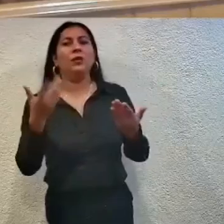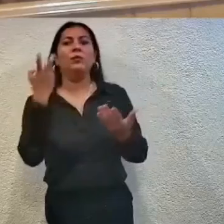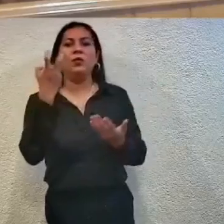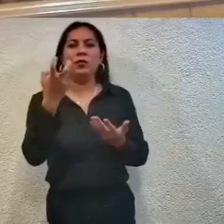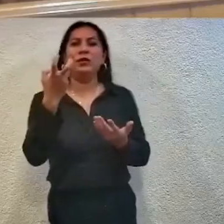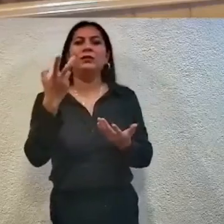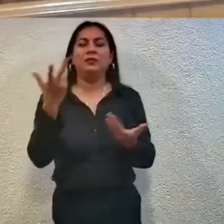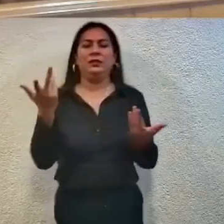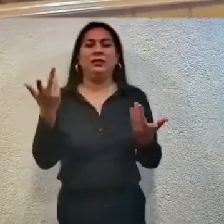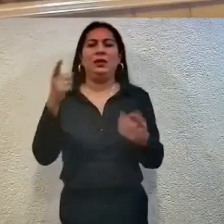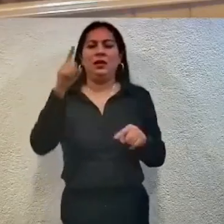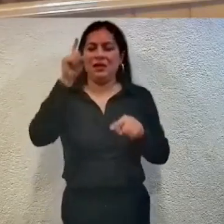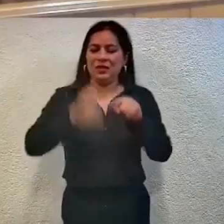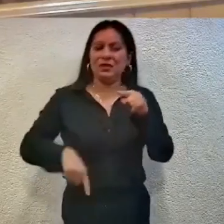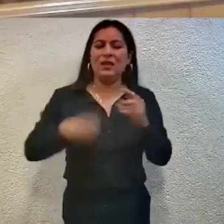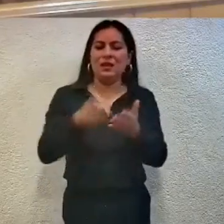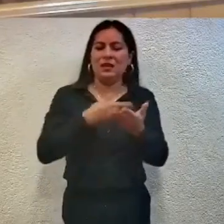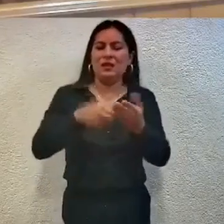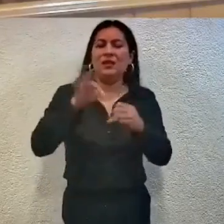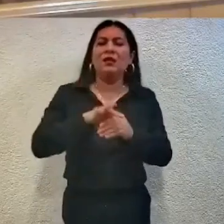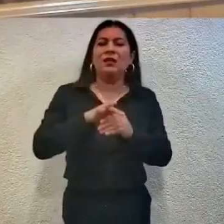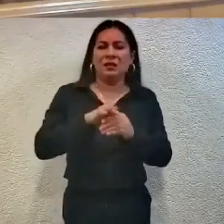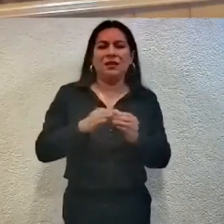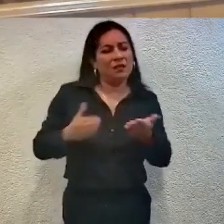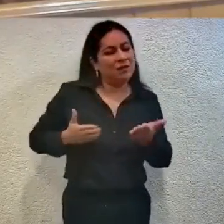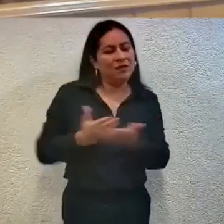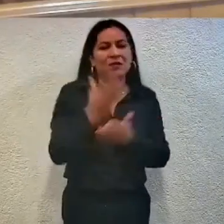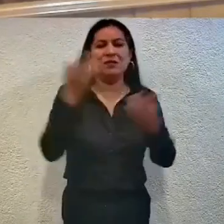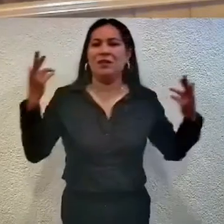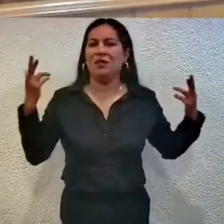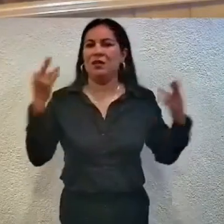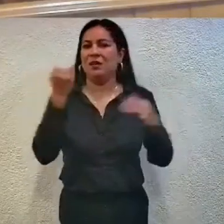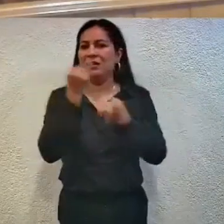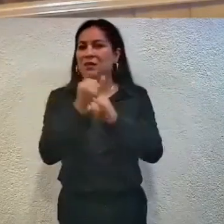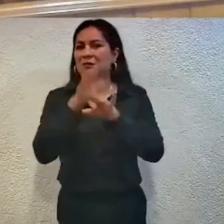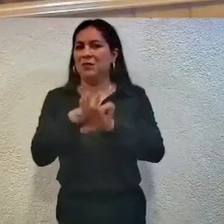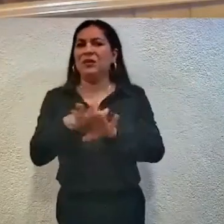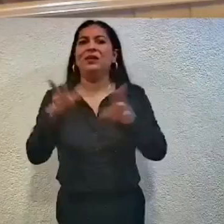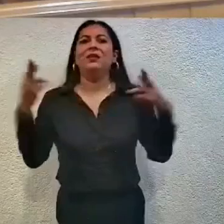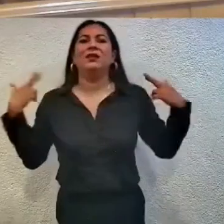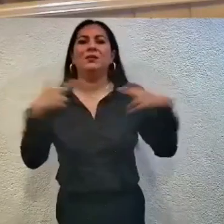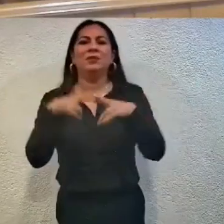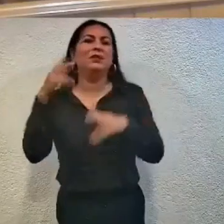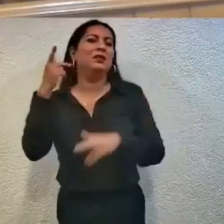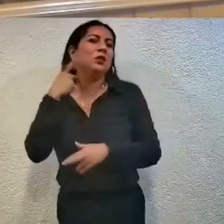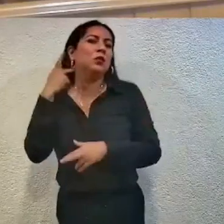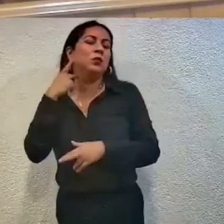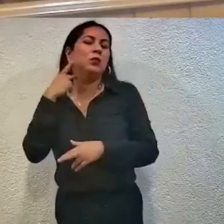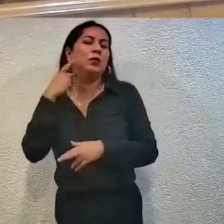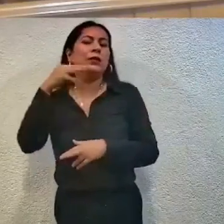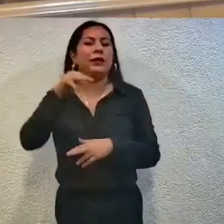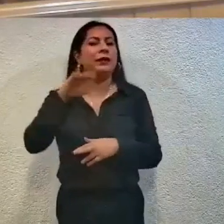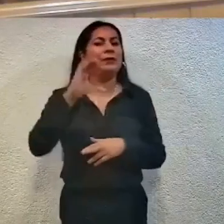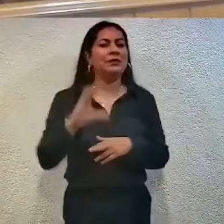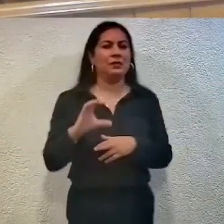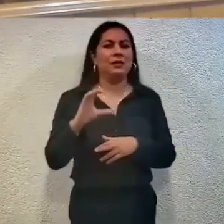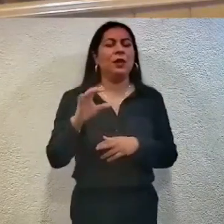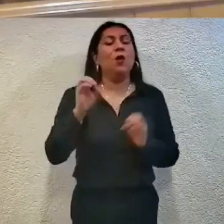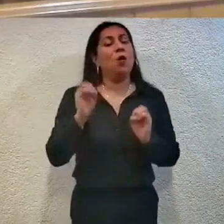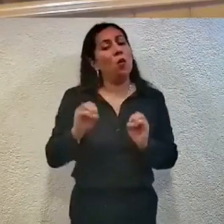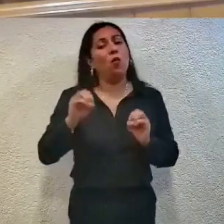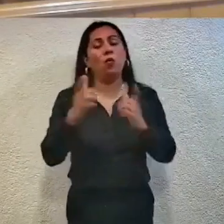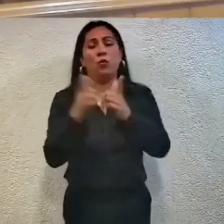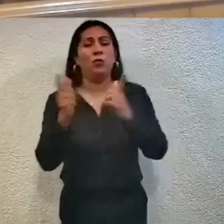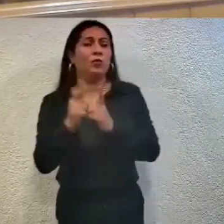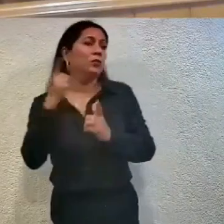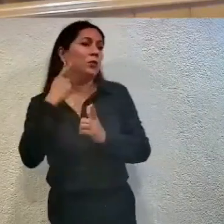la causal de nulidad relacionada con impedir el acceso a los representantes del partido político Movimiento Ciudadano o de los partidos